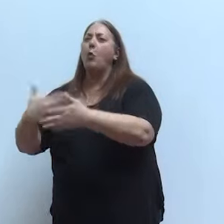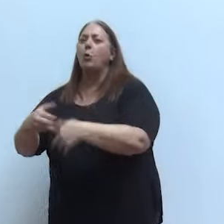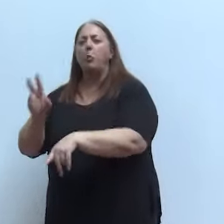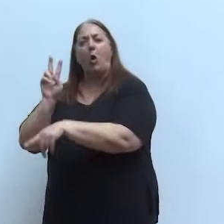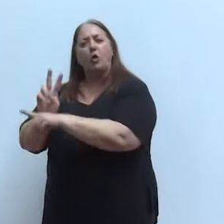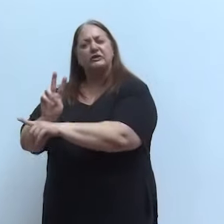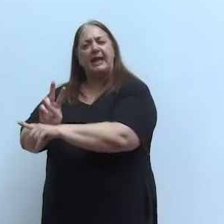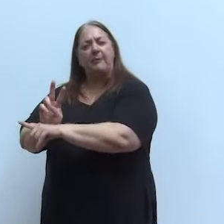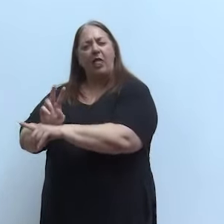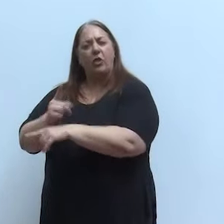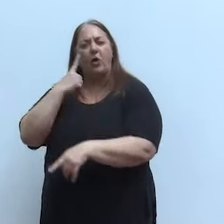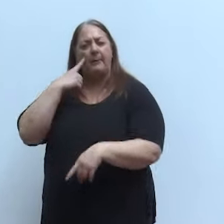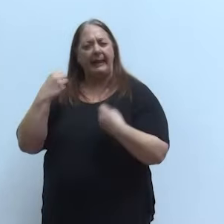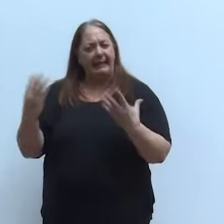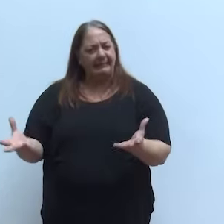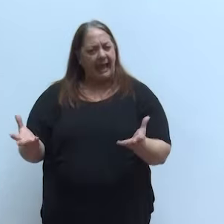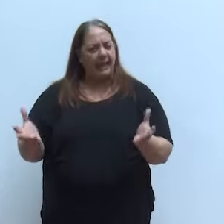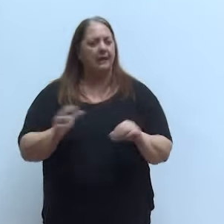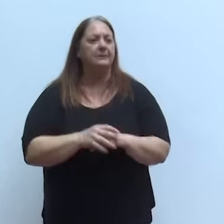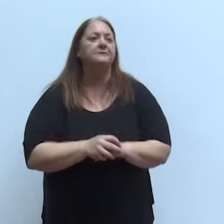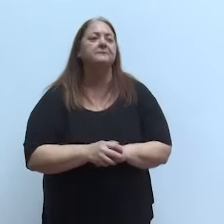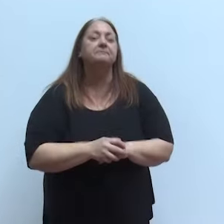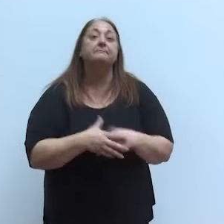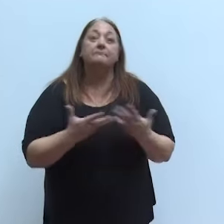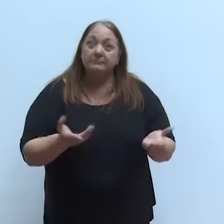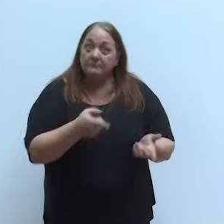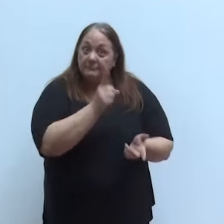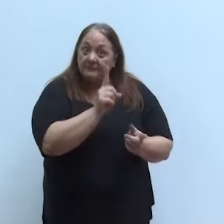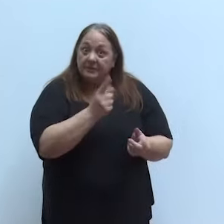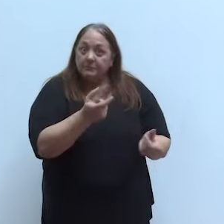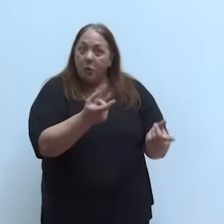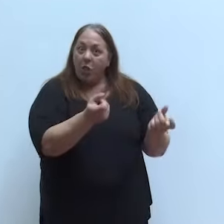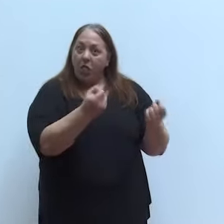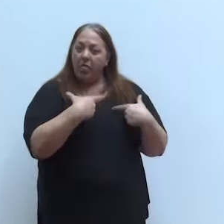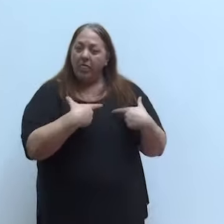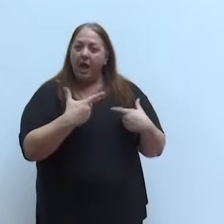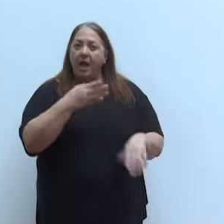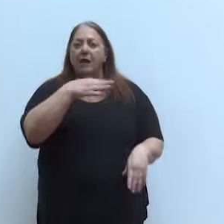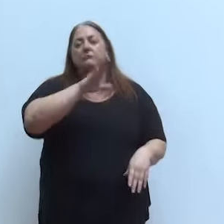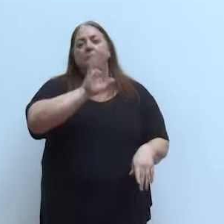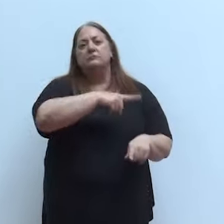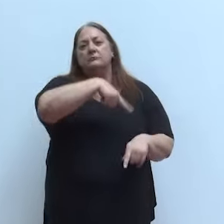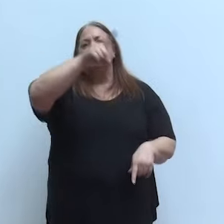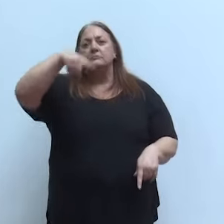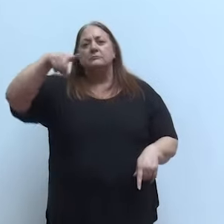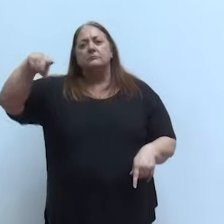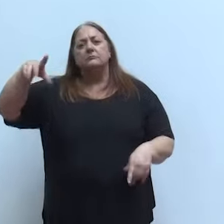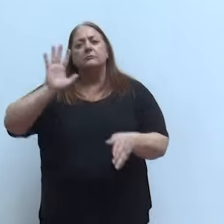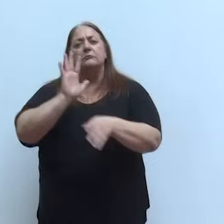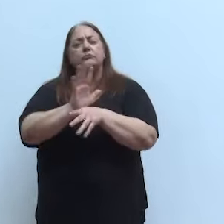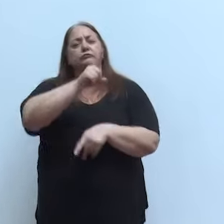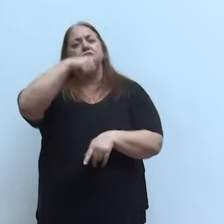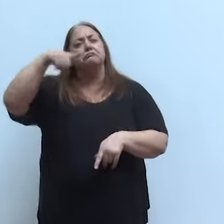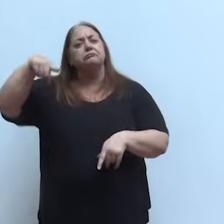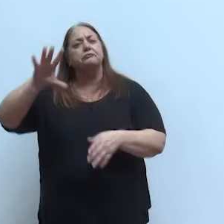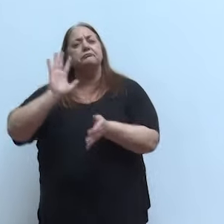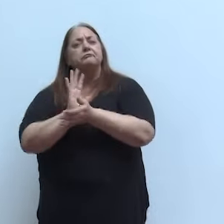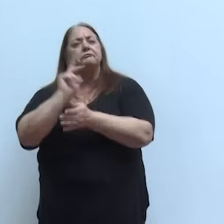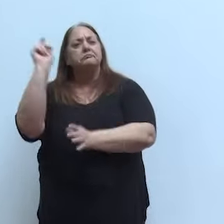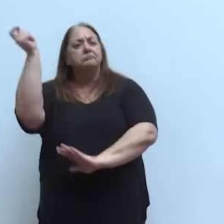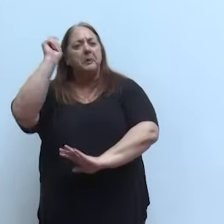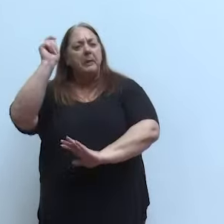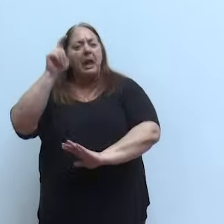entre progresismo y conservadurismo nos da una curva normal una cosa en forma de campana es decir no hay gente